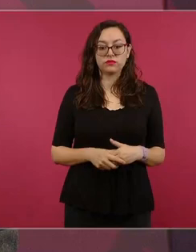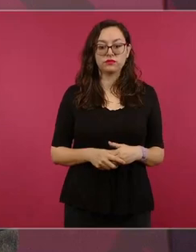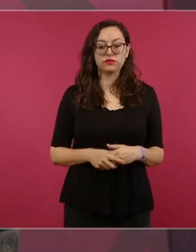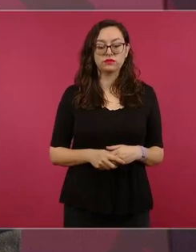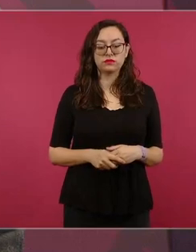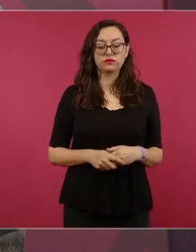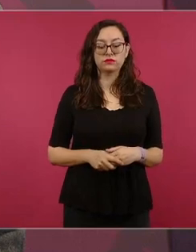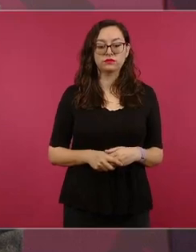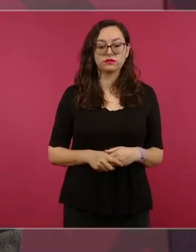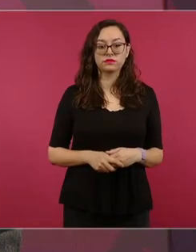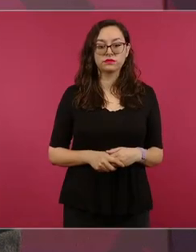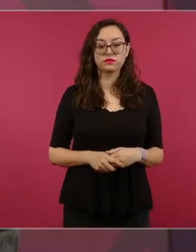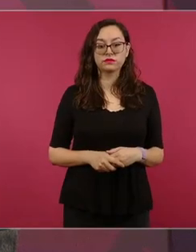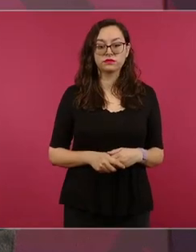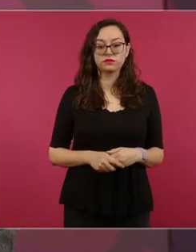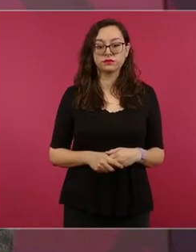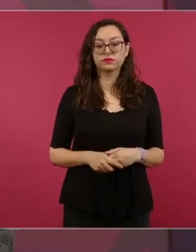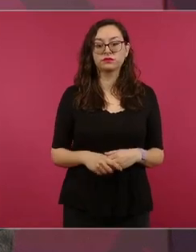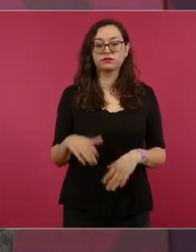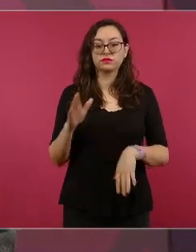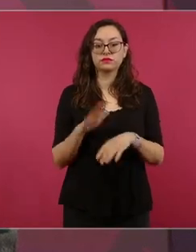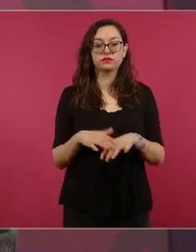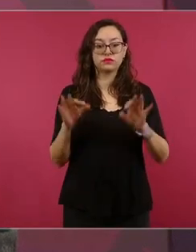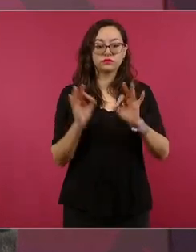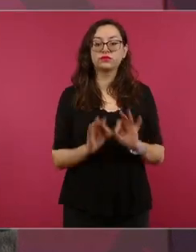Y lo más importante de todo,